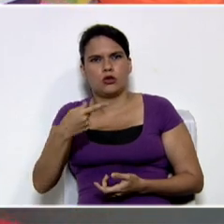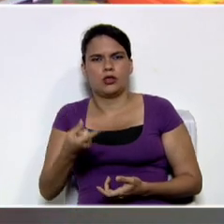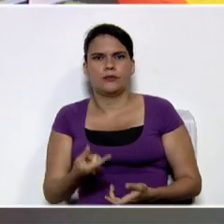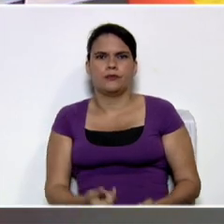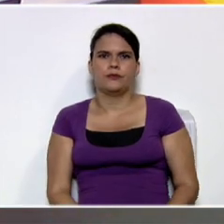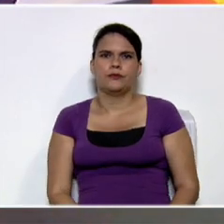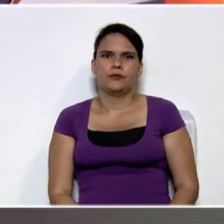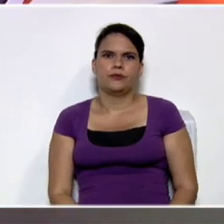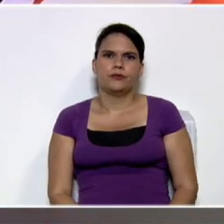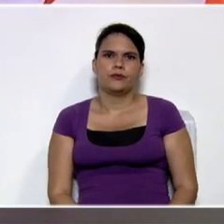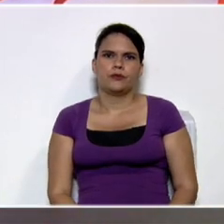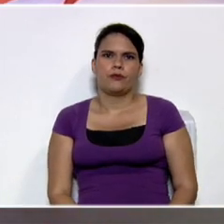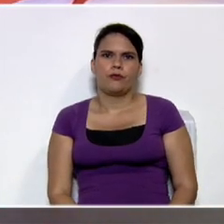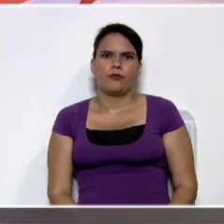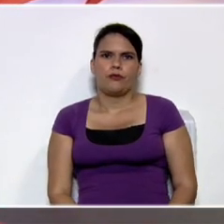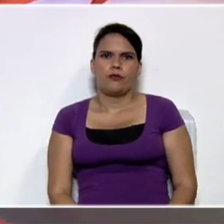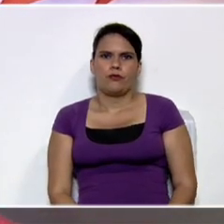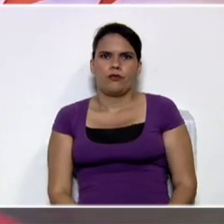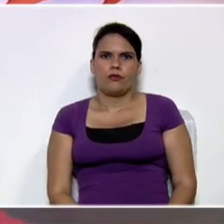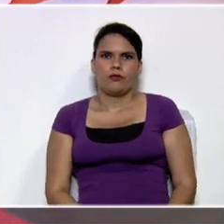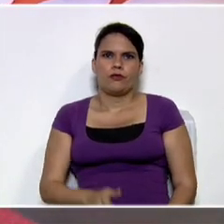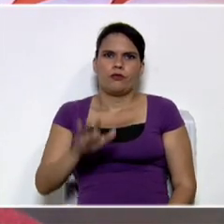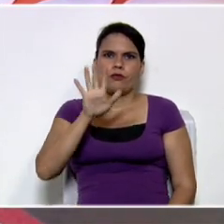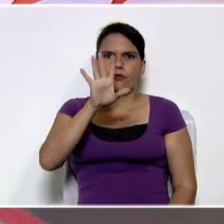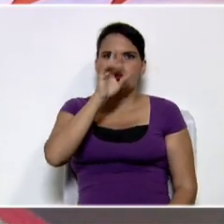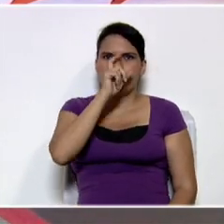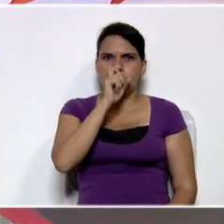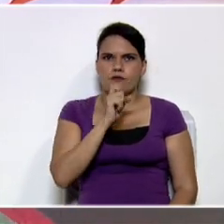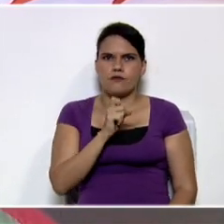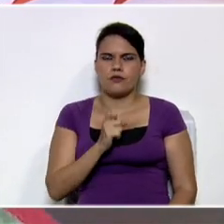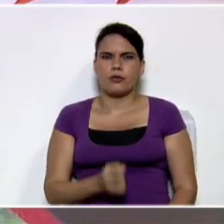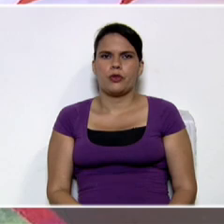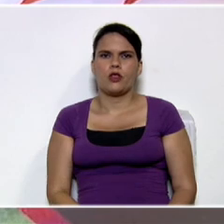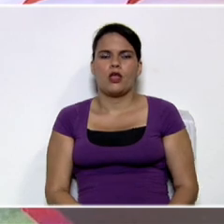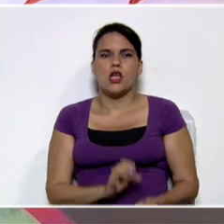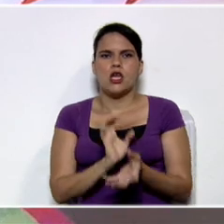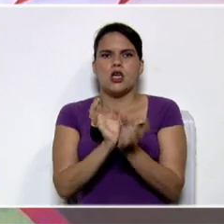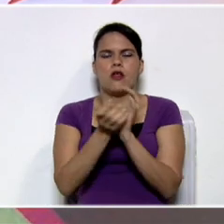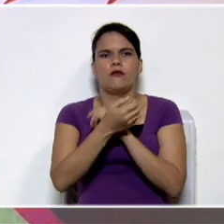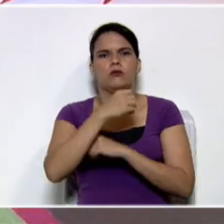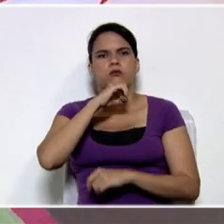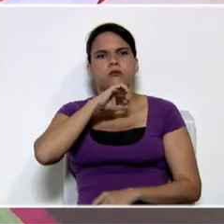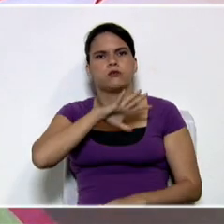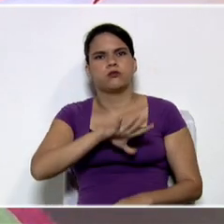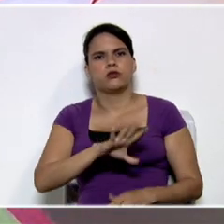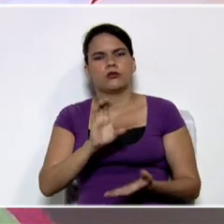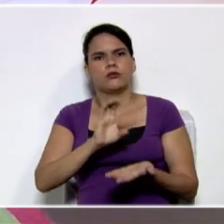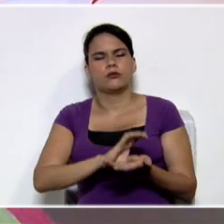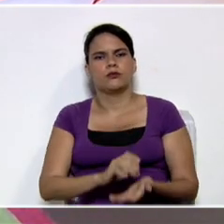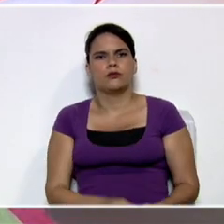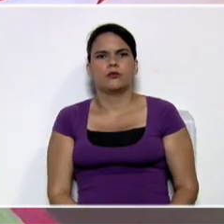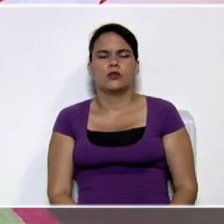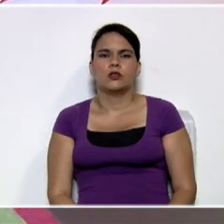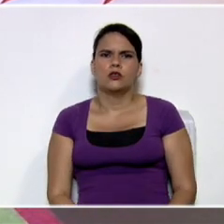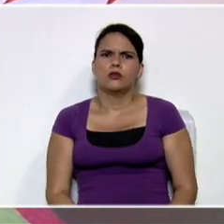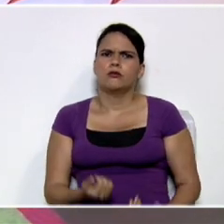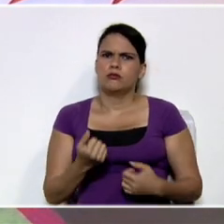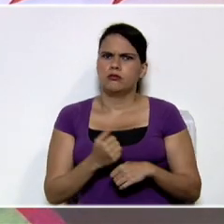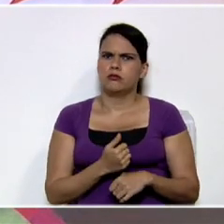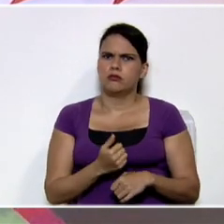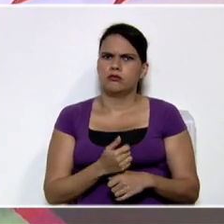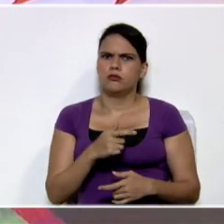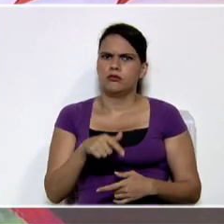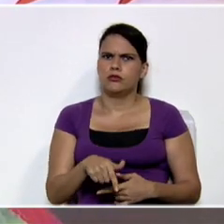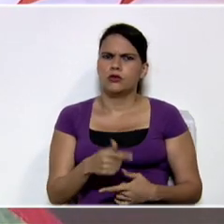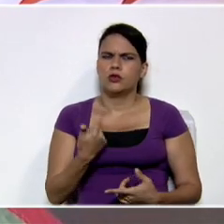clase para quinto año en el área de Geografía, Historia y Ciudadanía. Acá vamos a estar trabajando